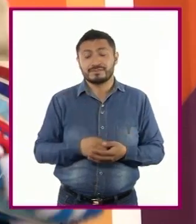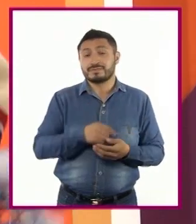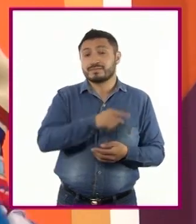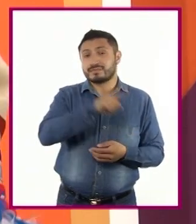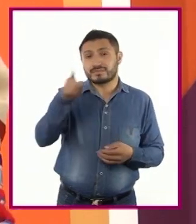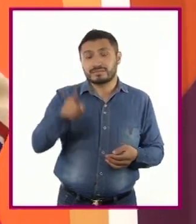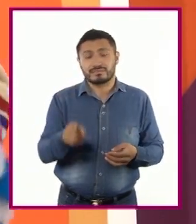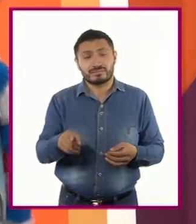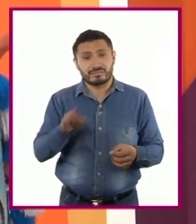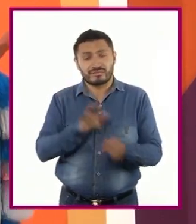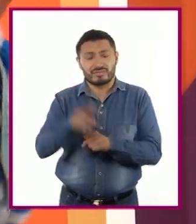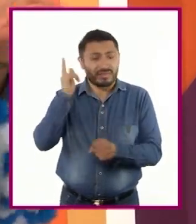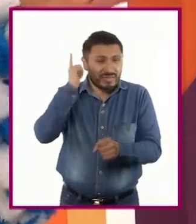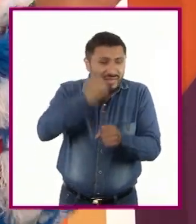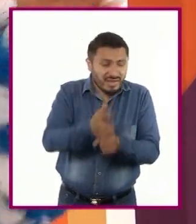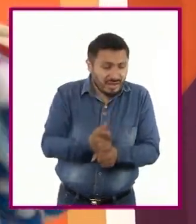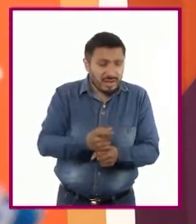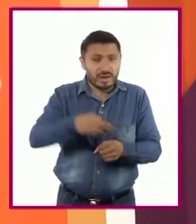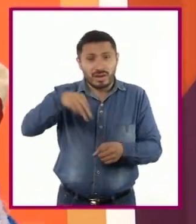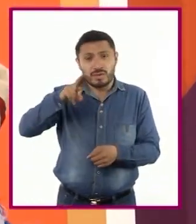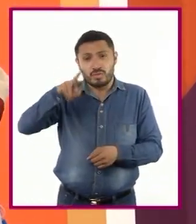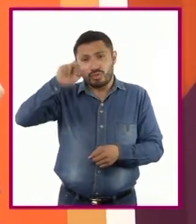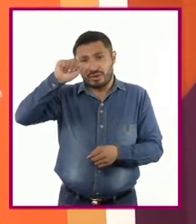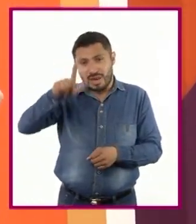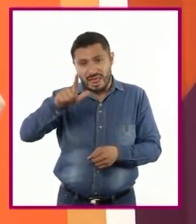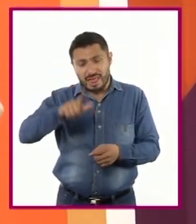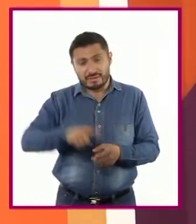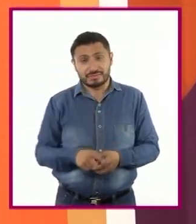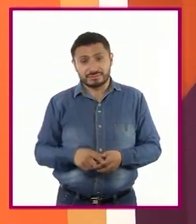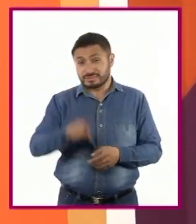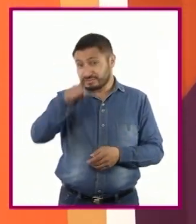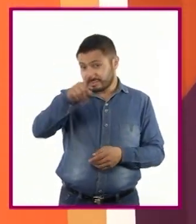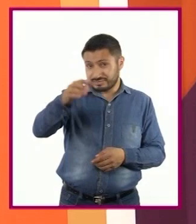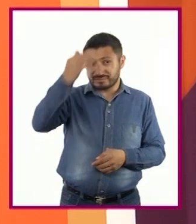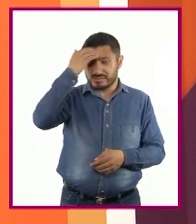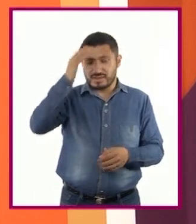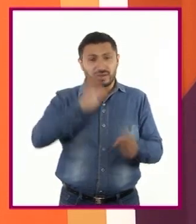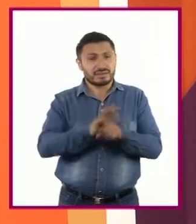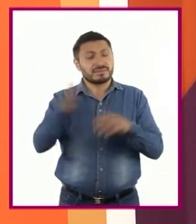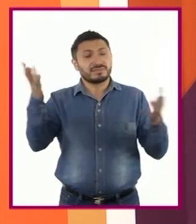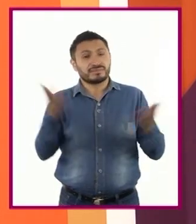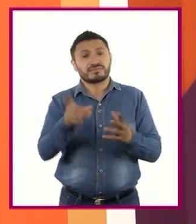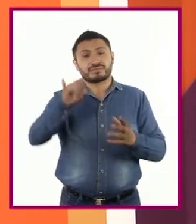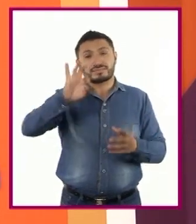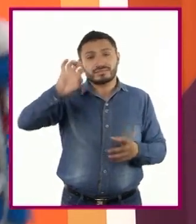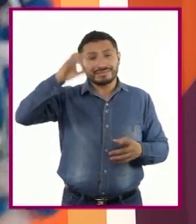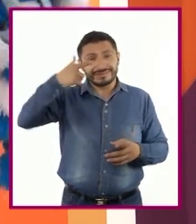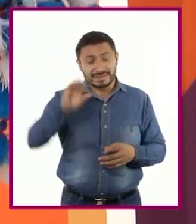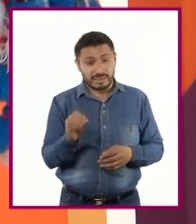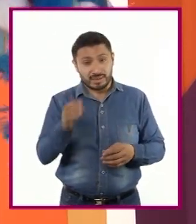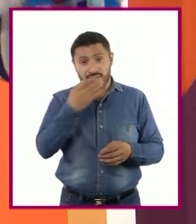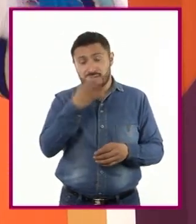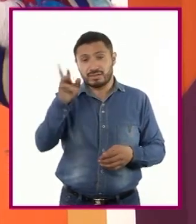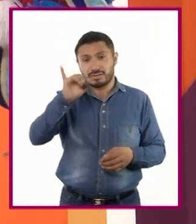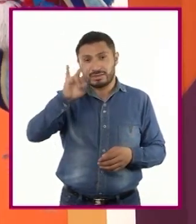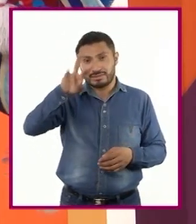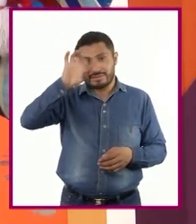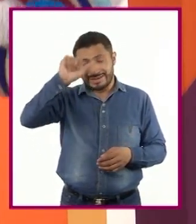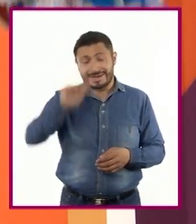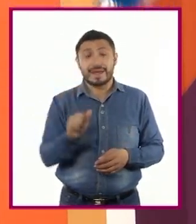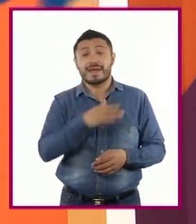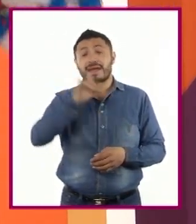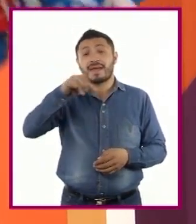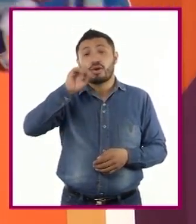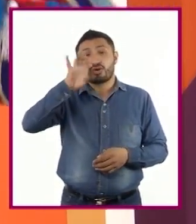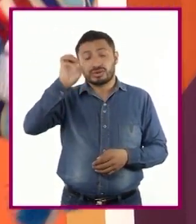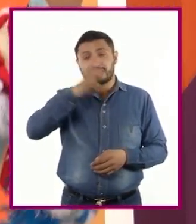¿Ustedes qué identifican como mural? ¿Conocen los que hizo Diego Rivera, José Clemente